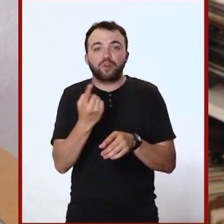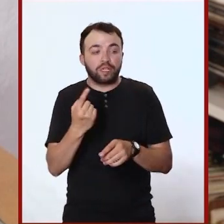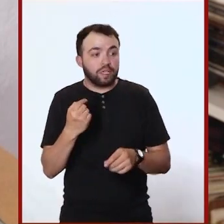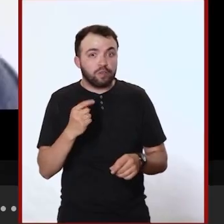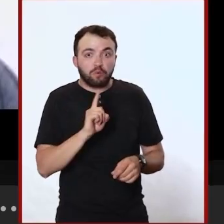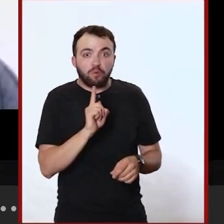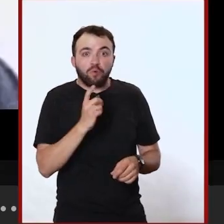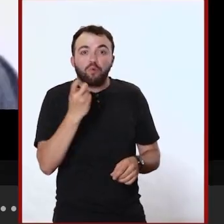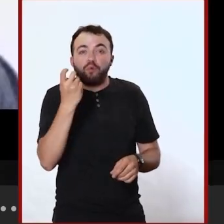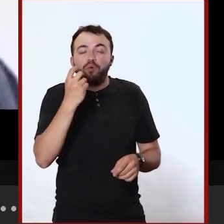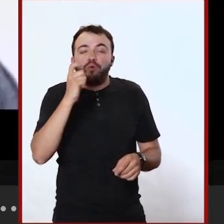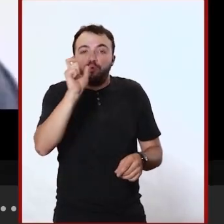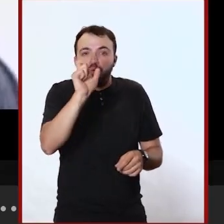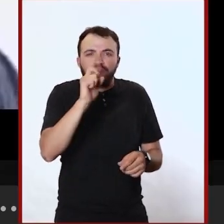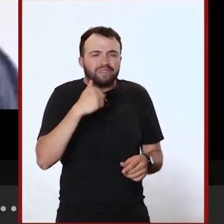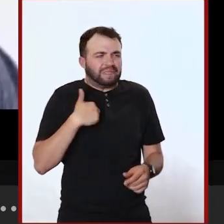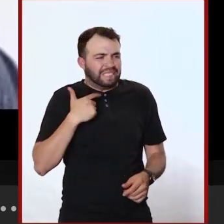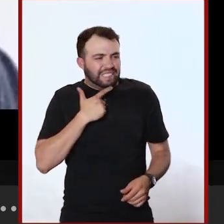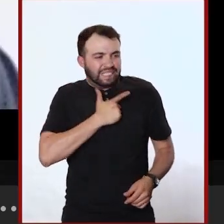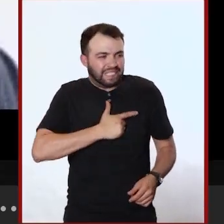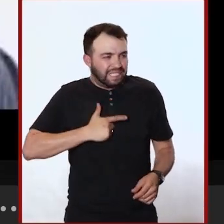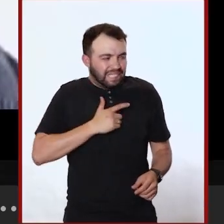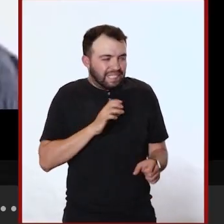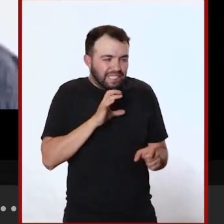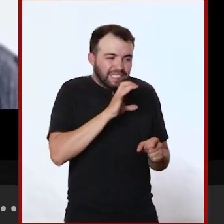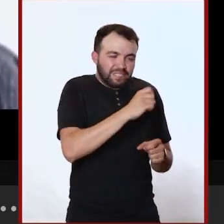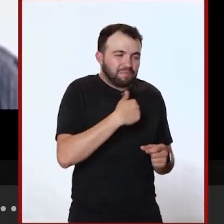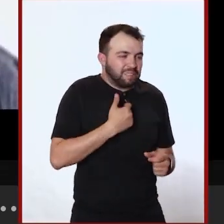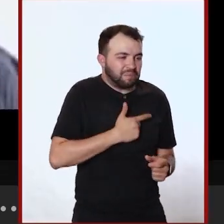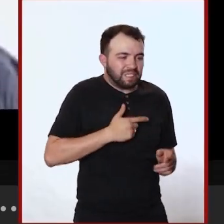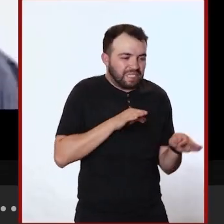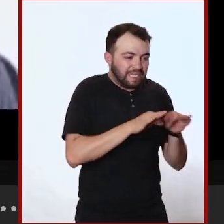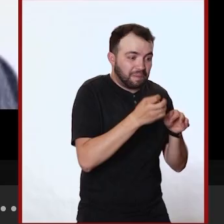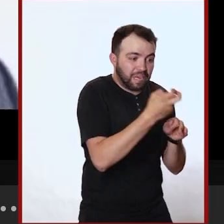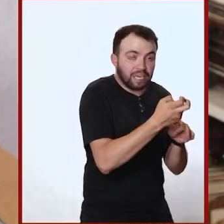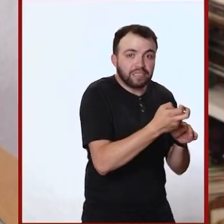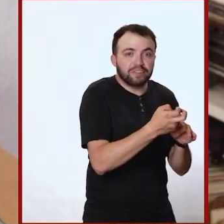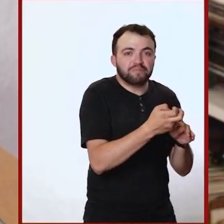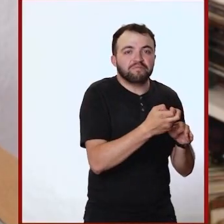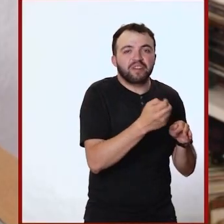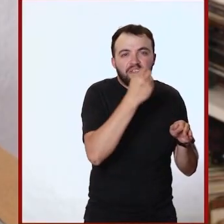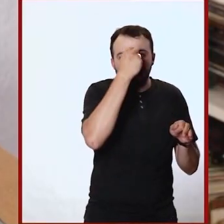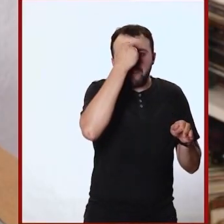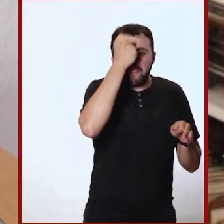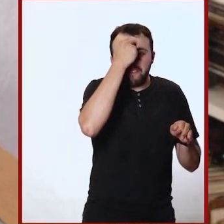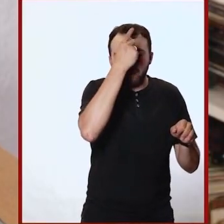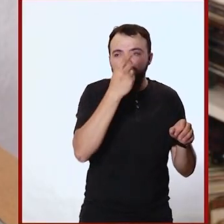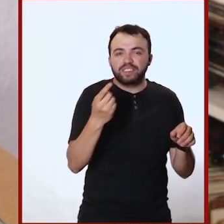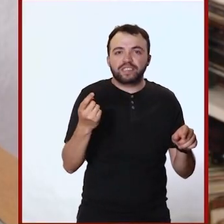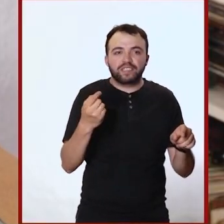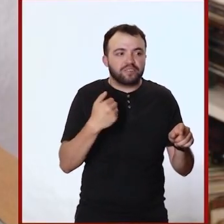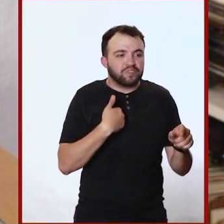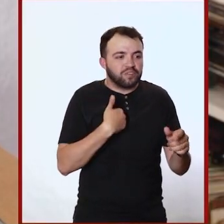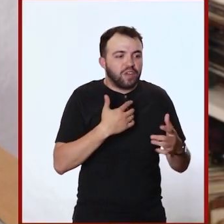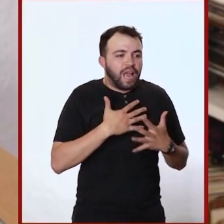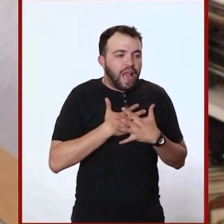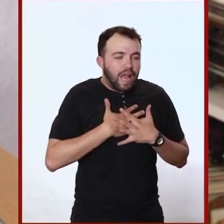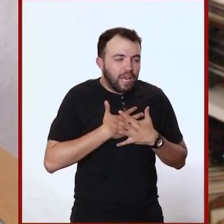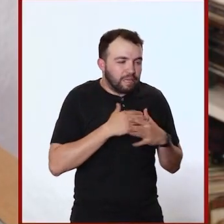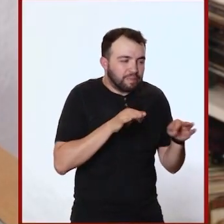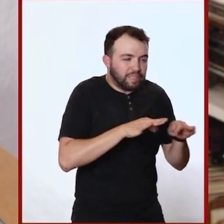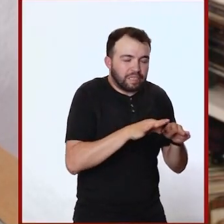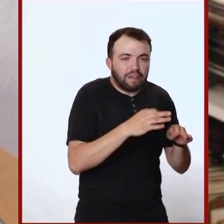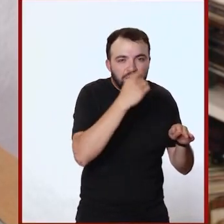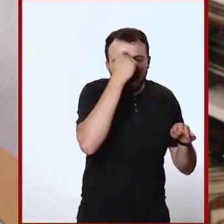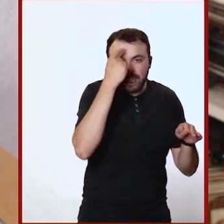nos va a abrir las posibilidades para poder desempeñarnos en lo que más nos gusta, ¿no? Esa pasión que sentimos por alguna